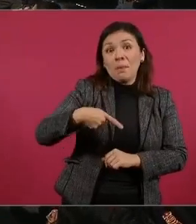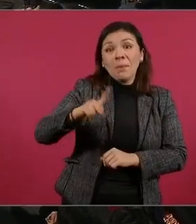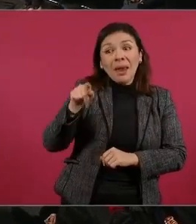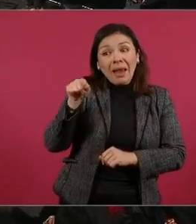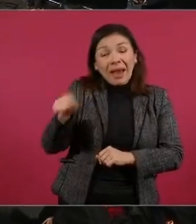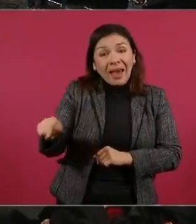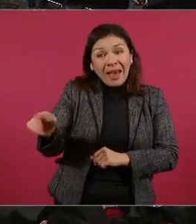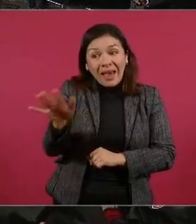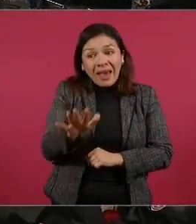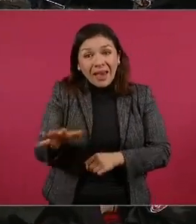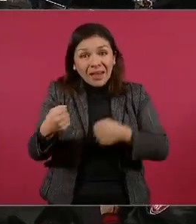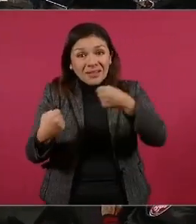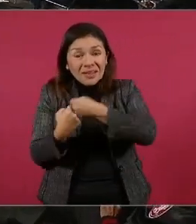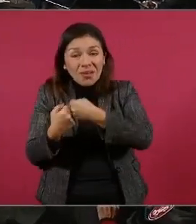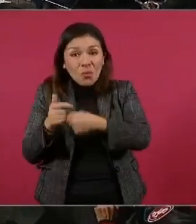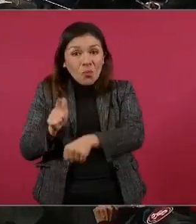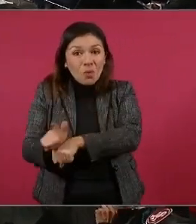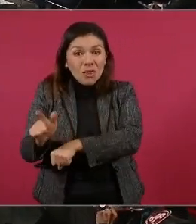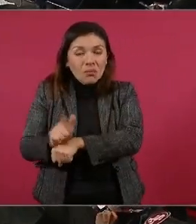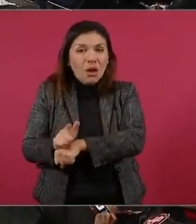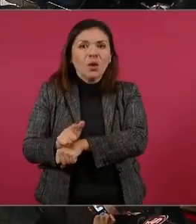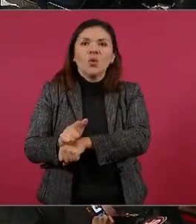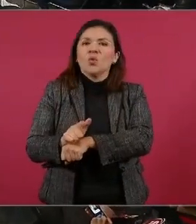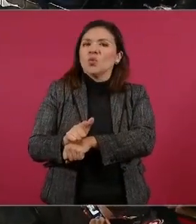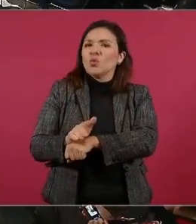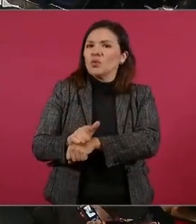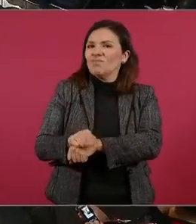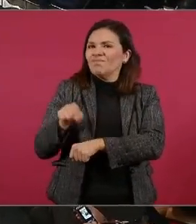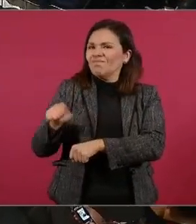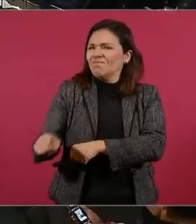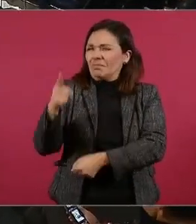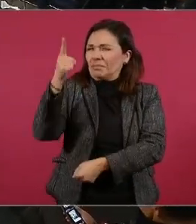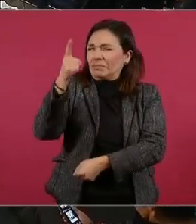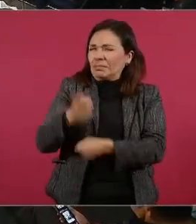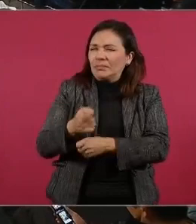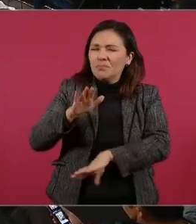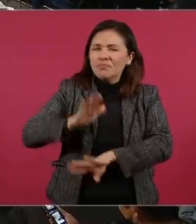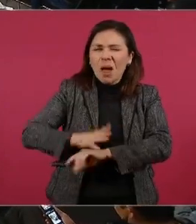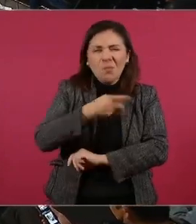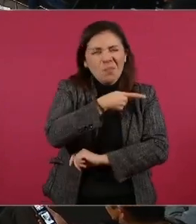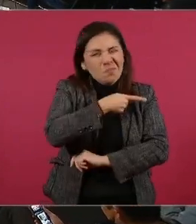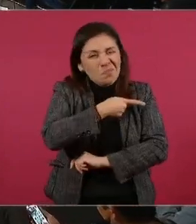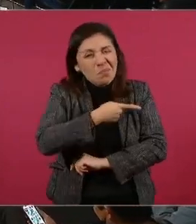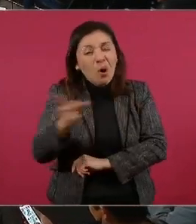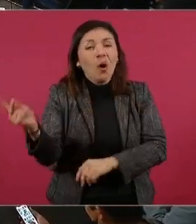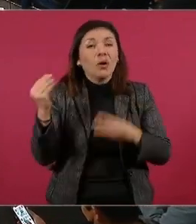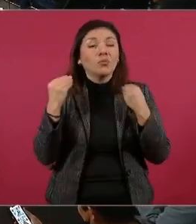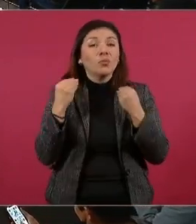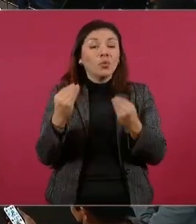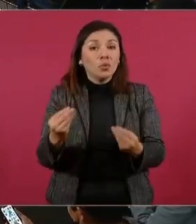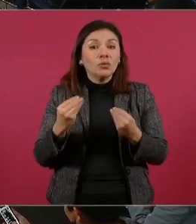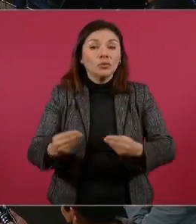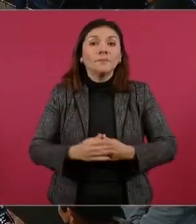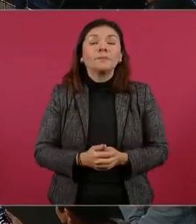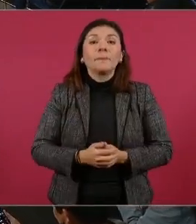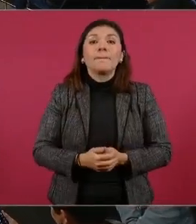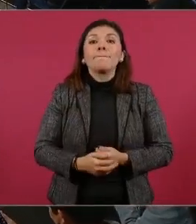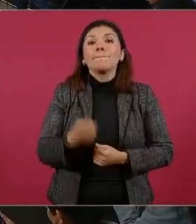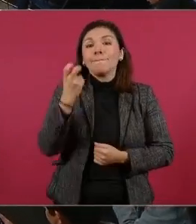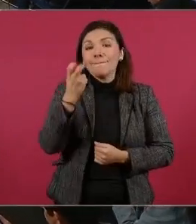Chiapas limítrofe con Guatemala es donde hay más pobreza entonces me ha